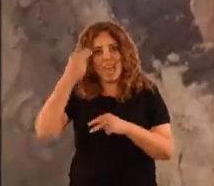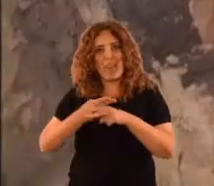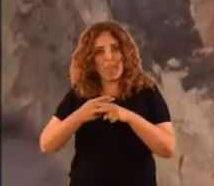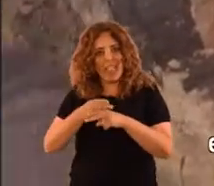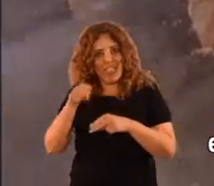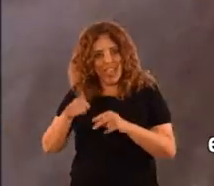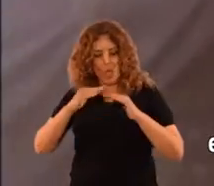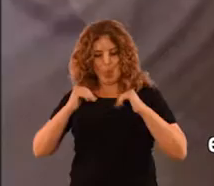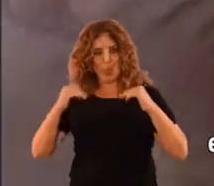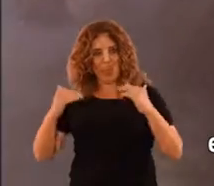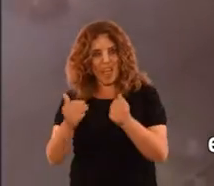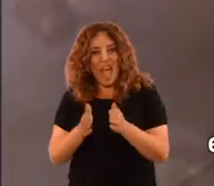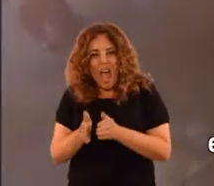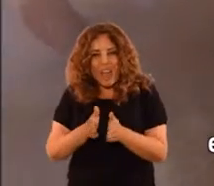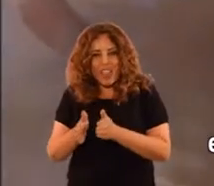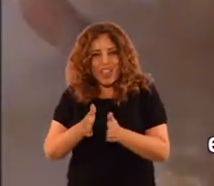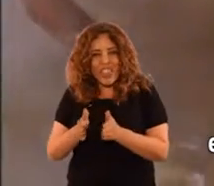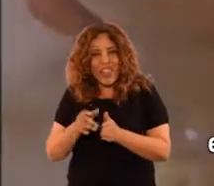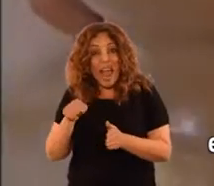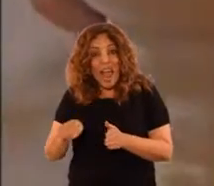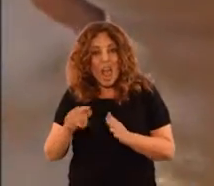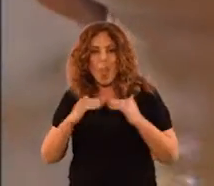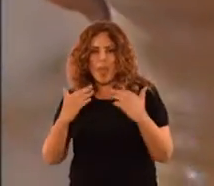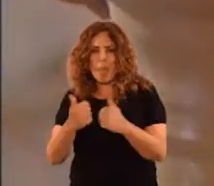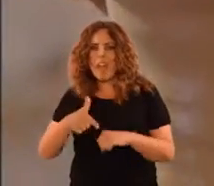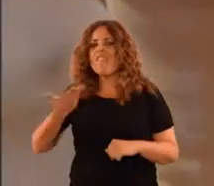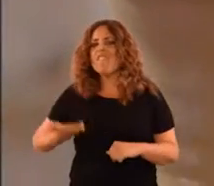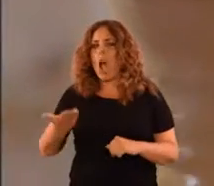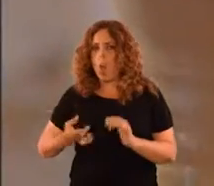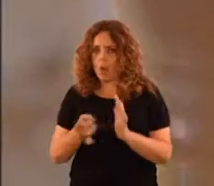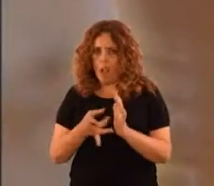árabes de leña, en los que se trabaja el barro de la arcilla modelando una